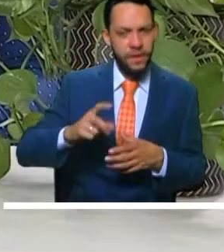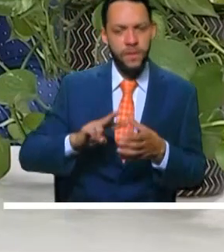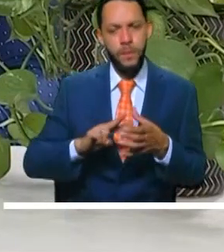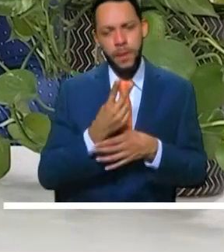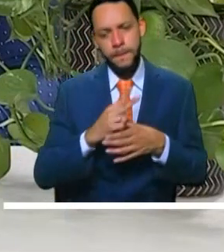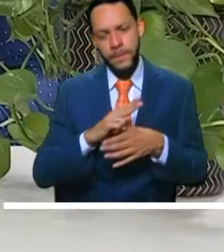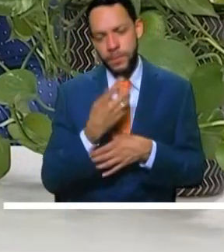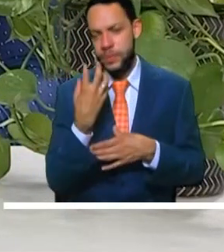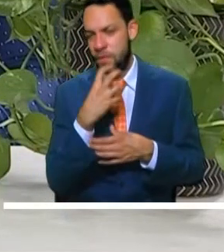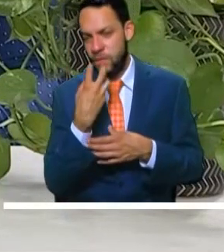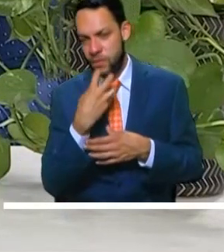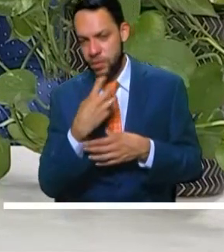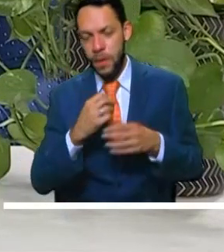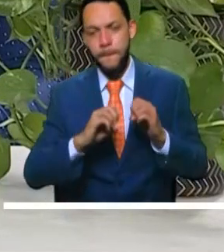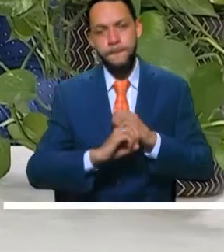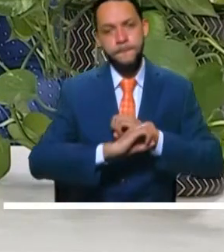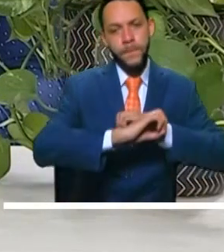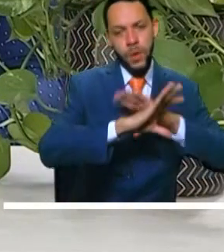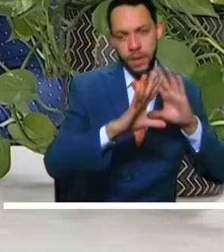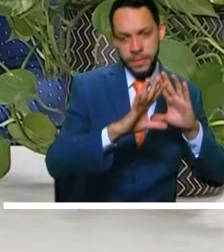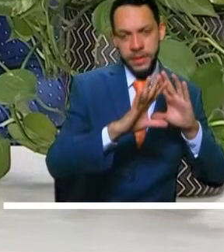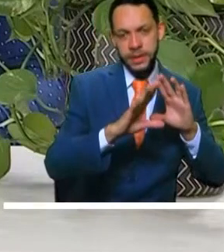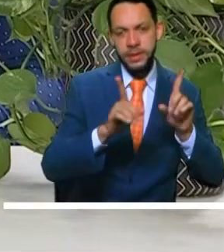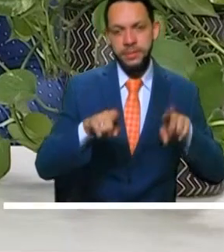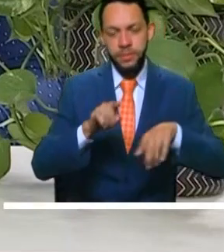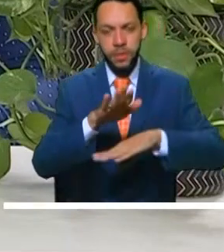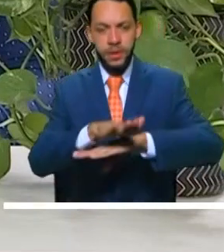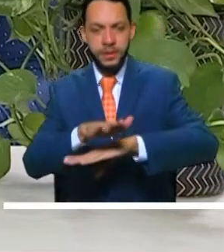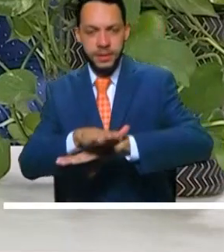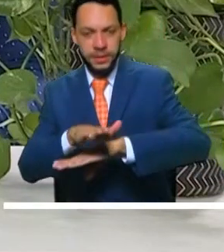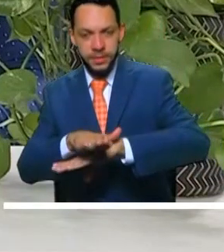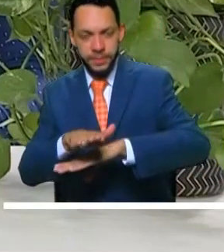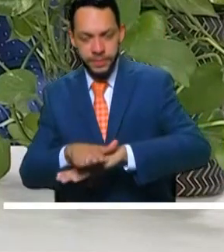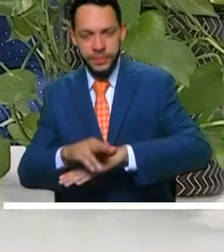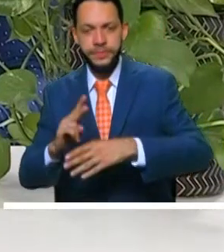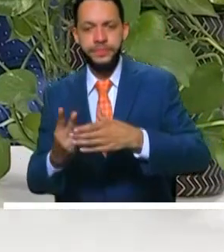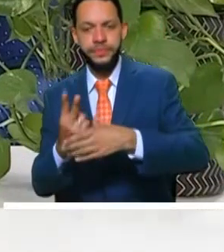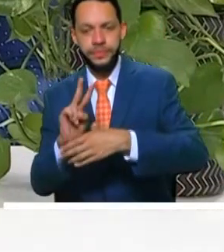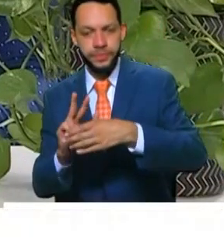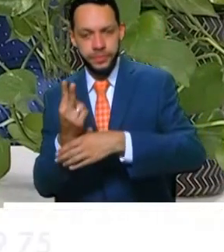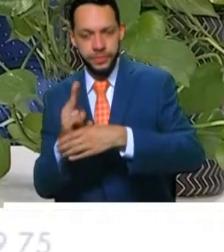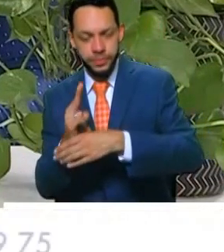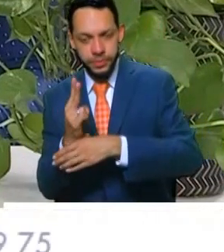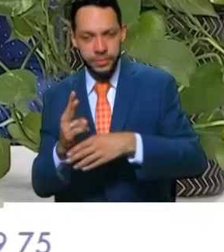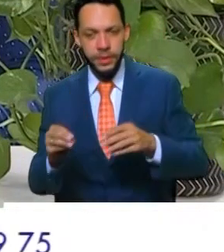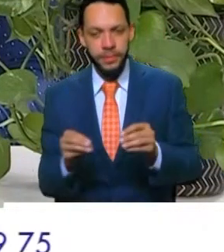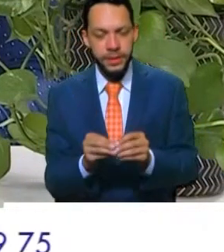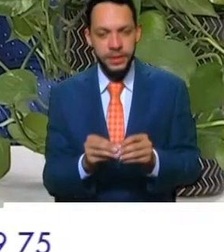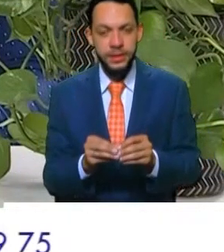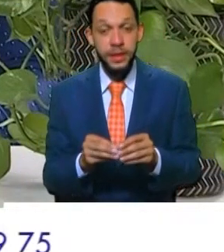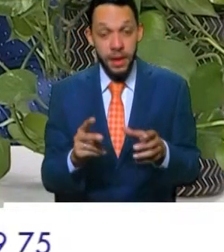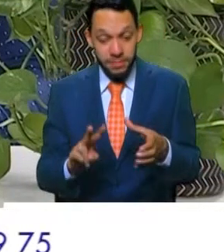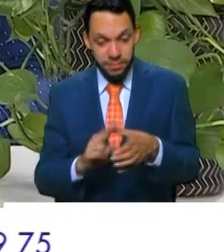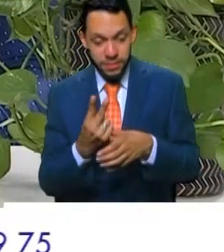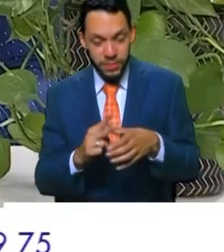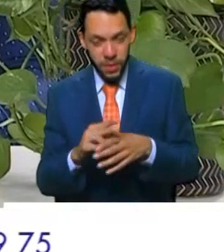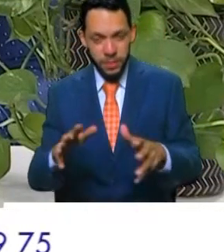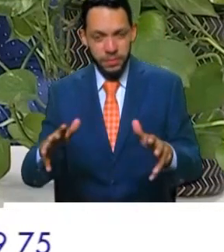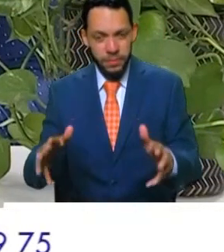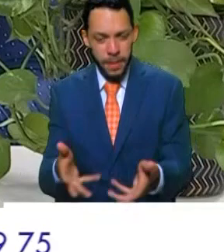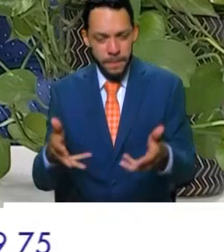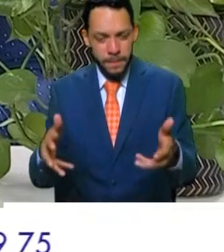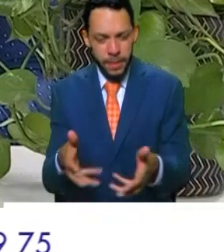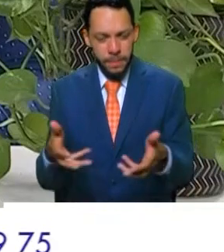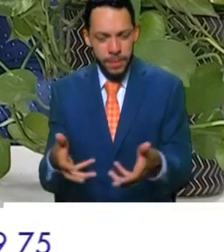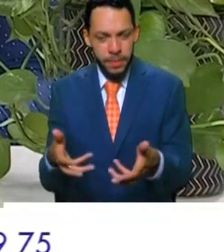incluir porciones de frutas al desayuno o a media mañana, incluir porciones de vegetales en el almuerzo, y en las personas que lo toleran